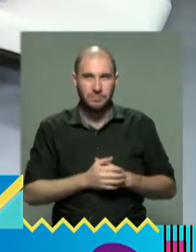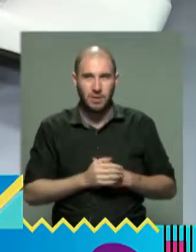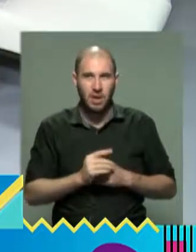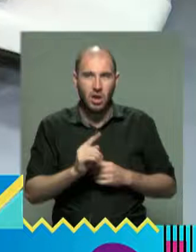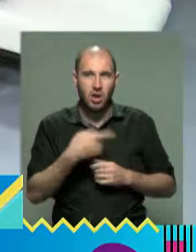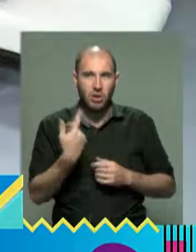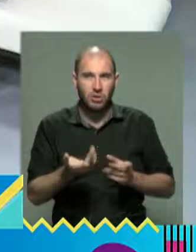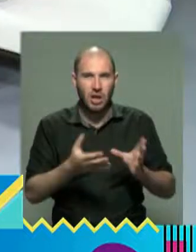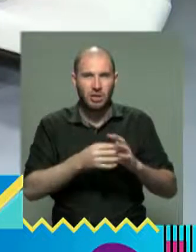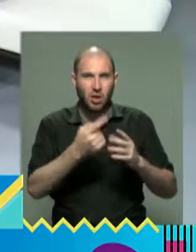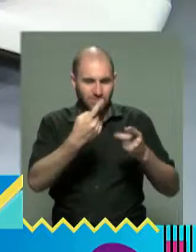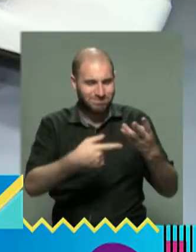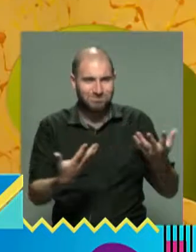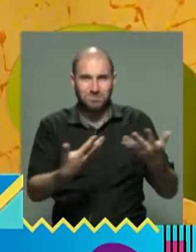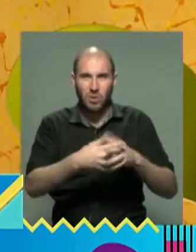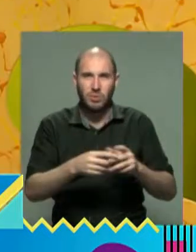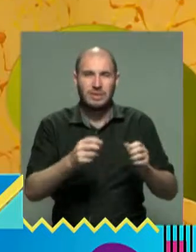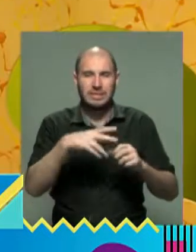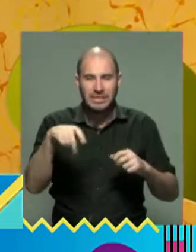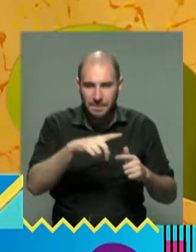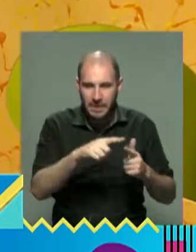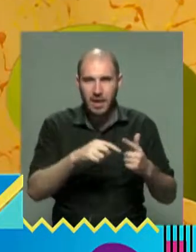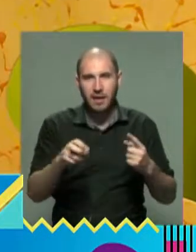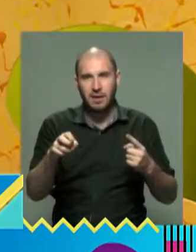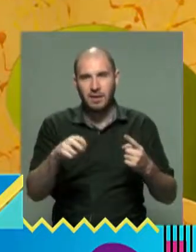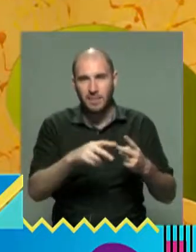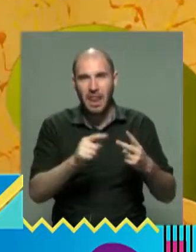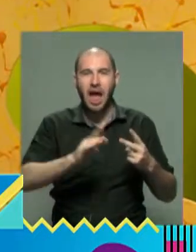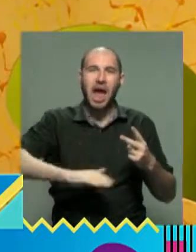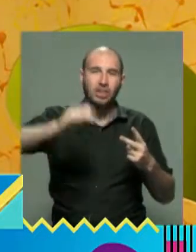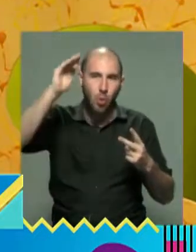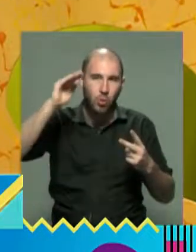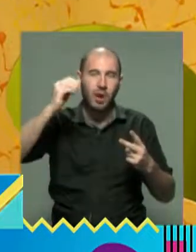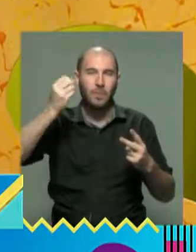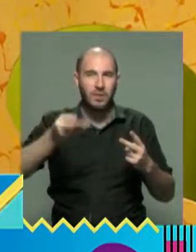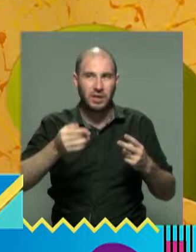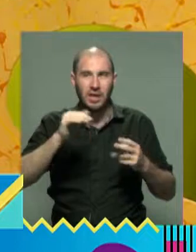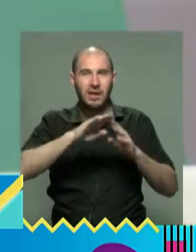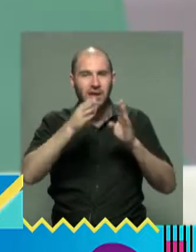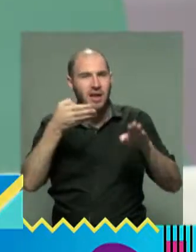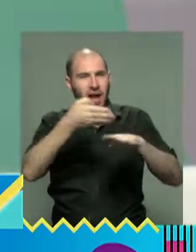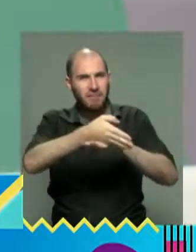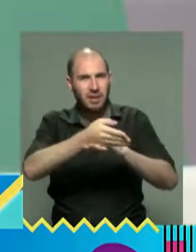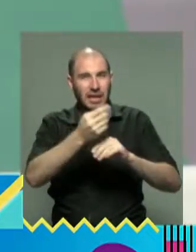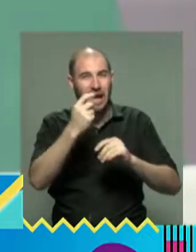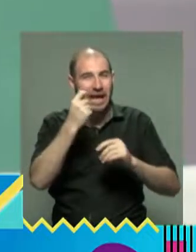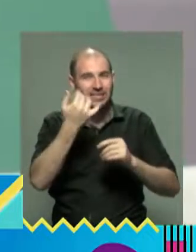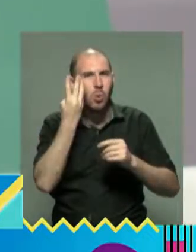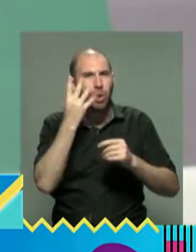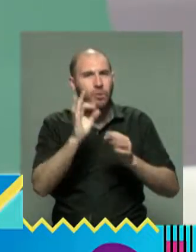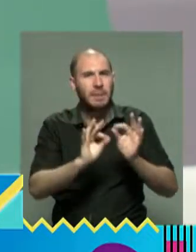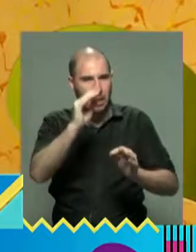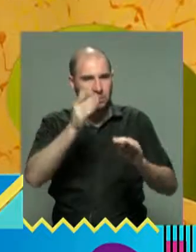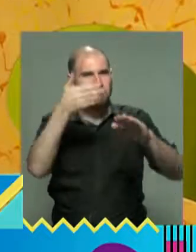nosotros combinamos un montón de cosas. Combinamos el trekking, claro, la altura, porque hemos encontrado cavidades a casi 4.000 metros de